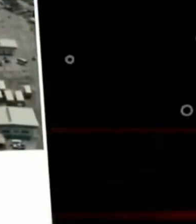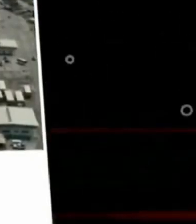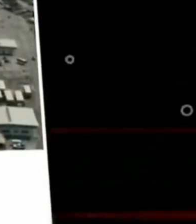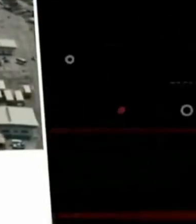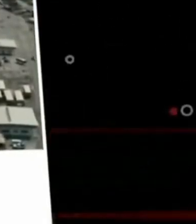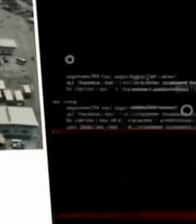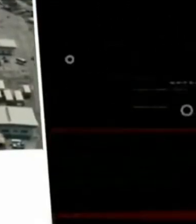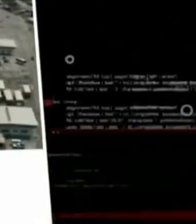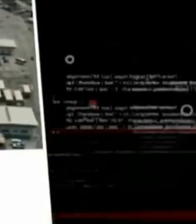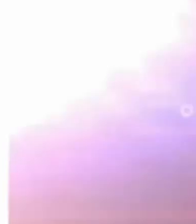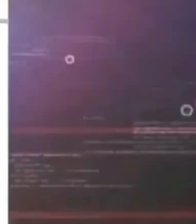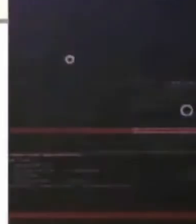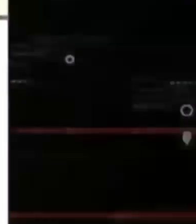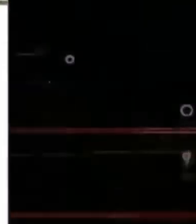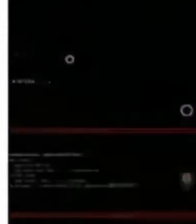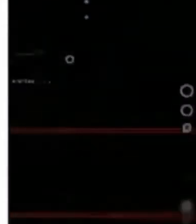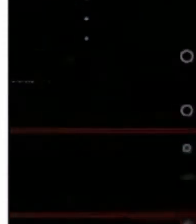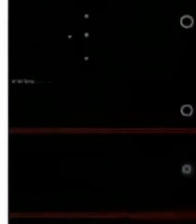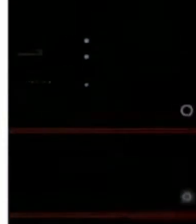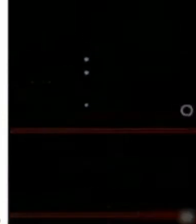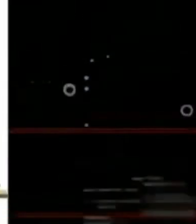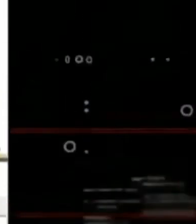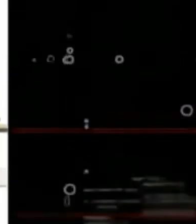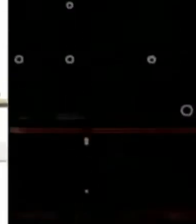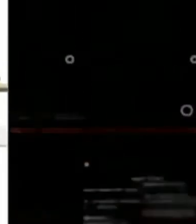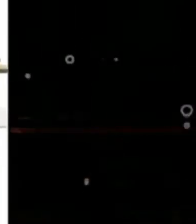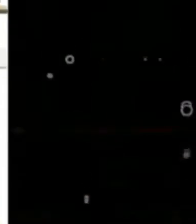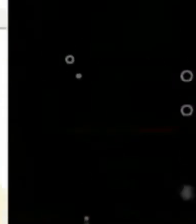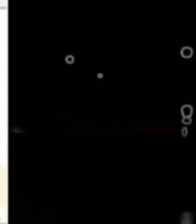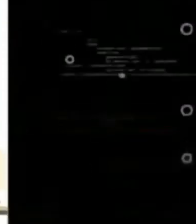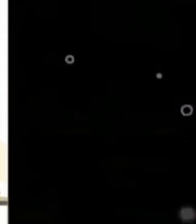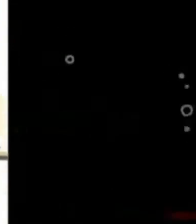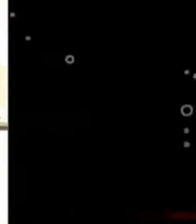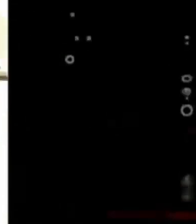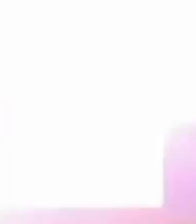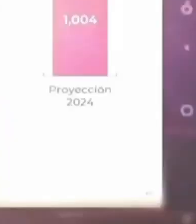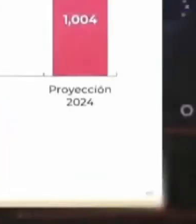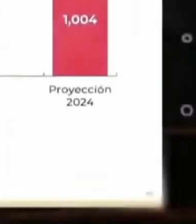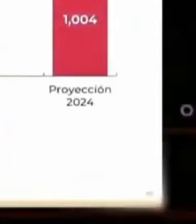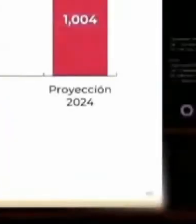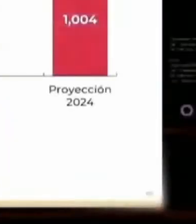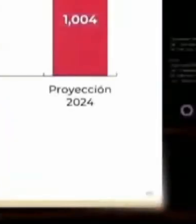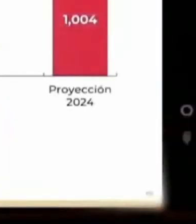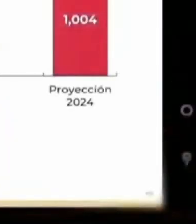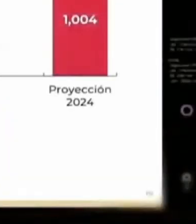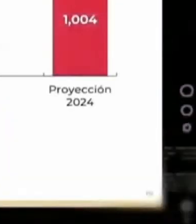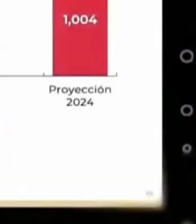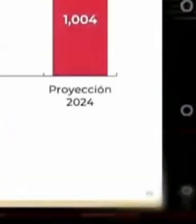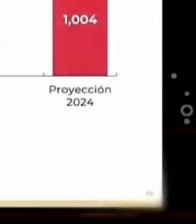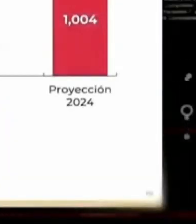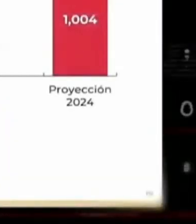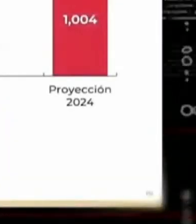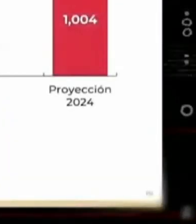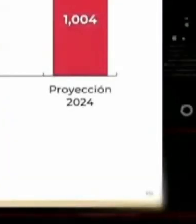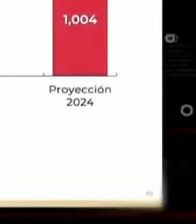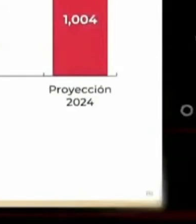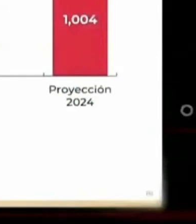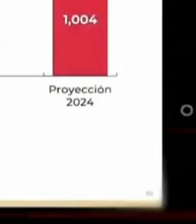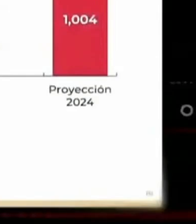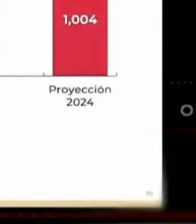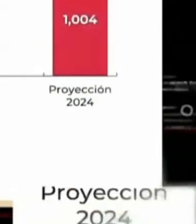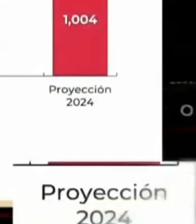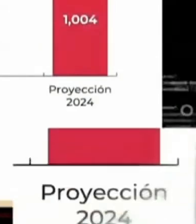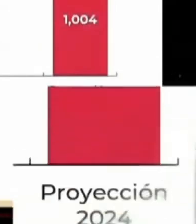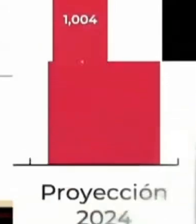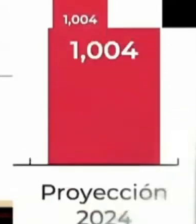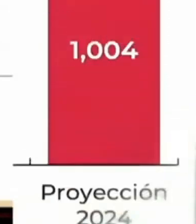falso. El Plan de Refinación Nacional contempla la sustitución de exportaciones de crudo para que el Sistema Nacional de Refinación